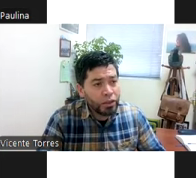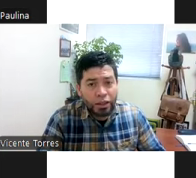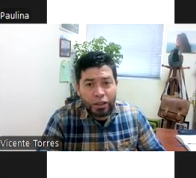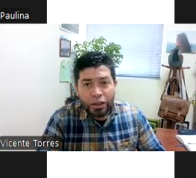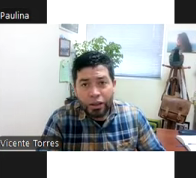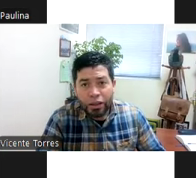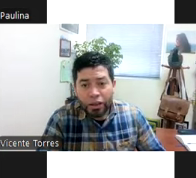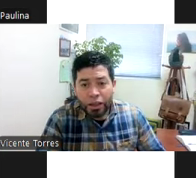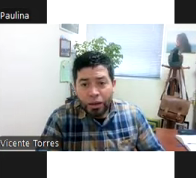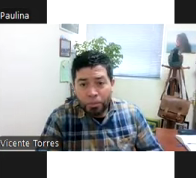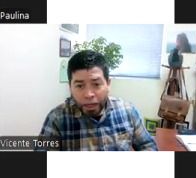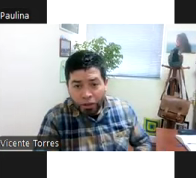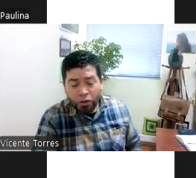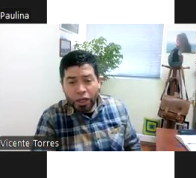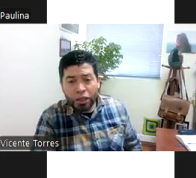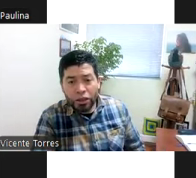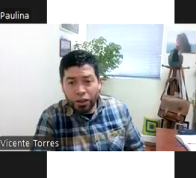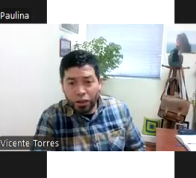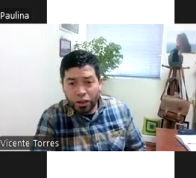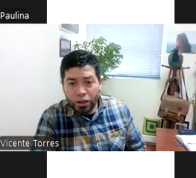entonces, para ello,